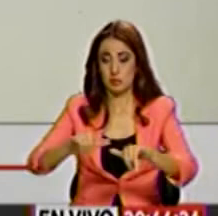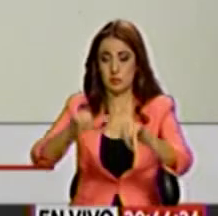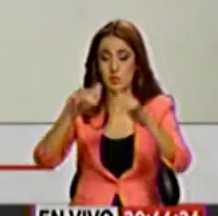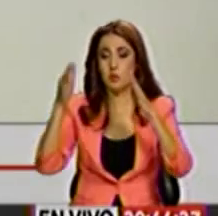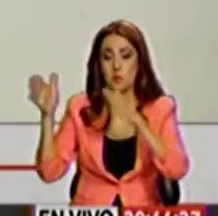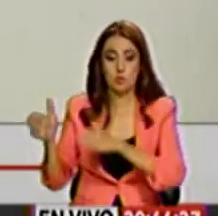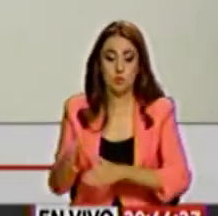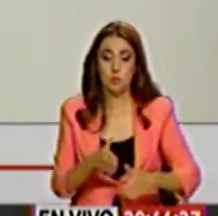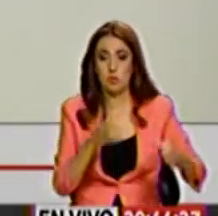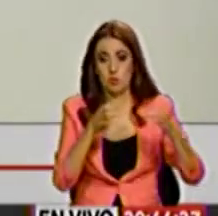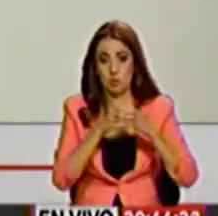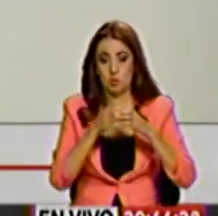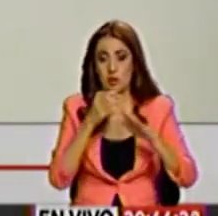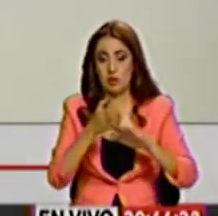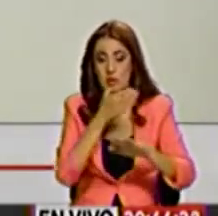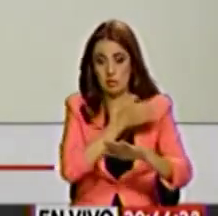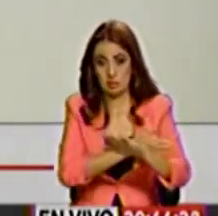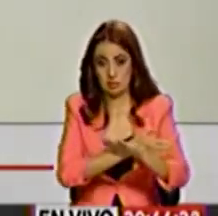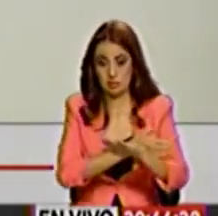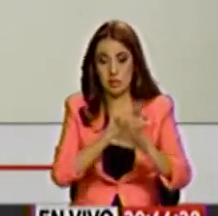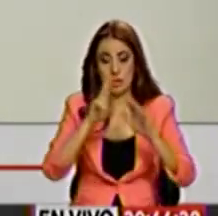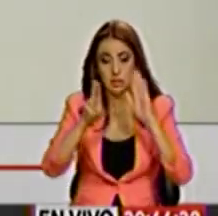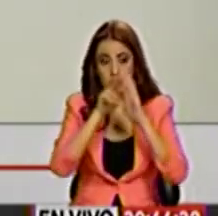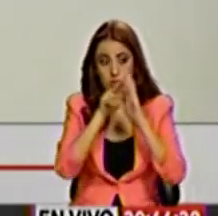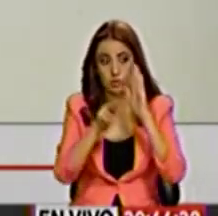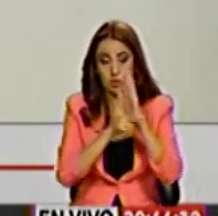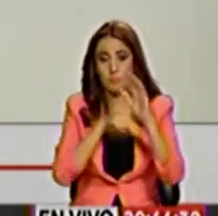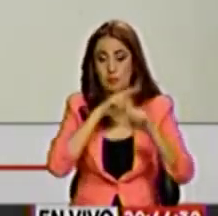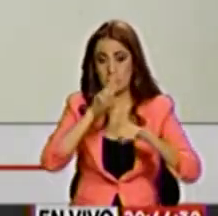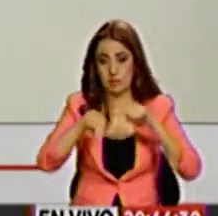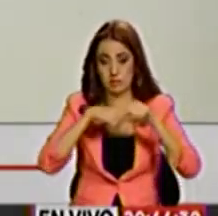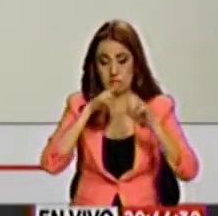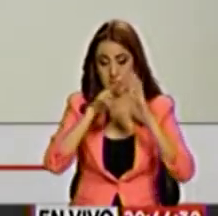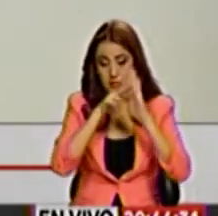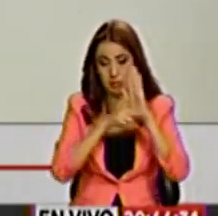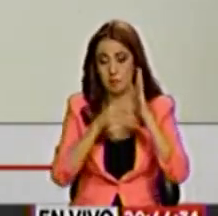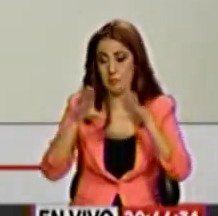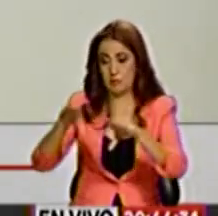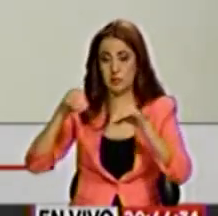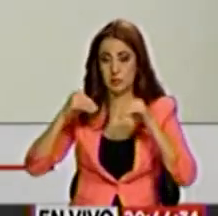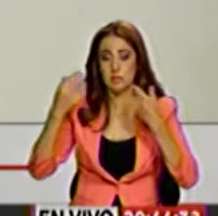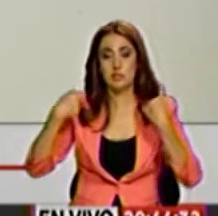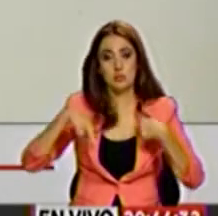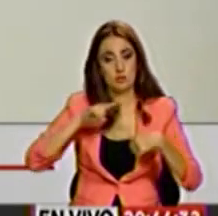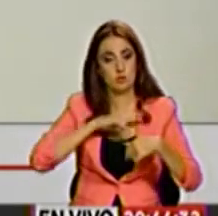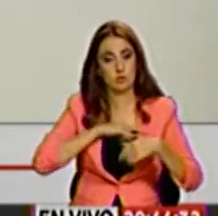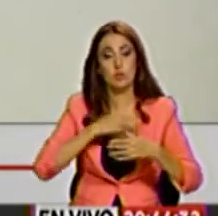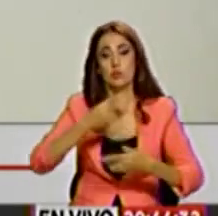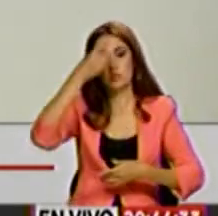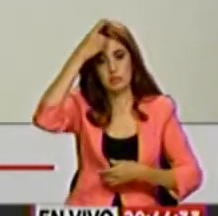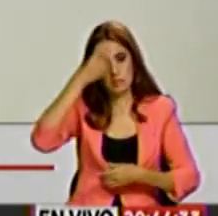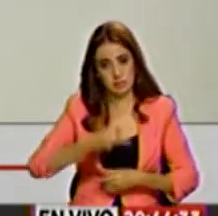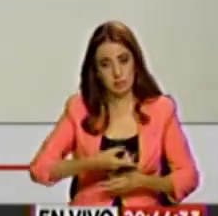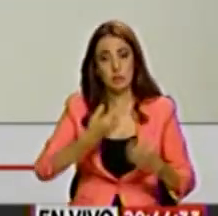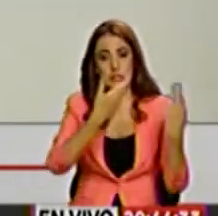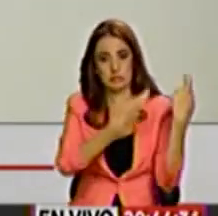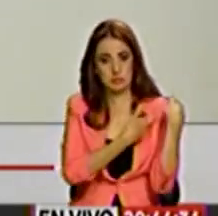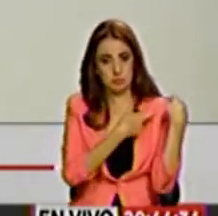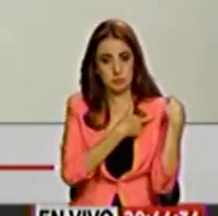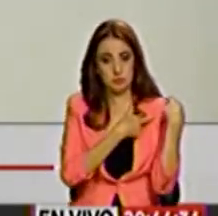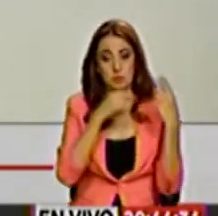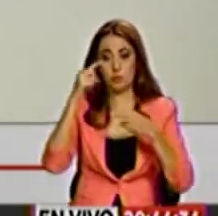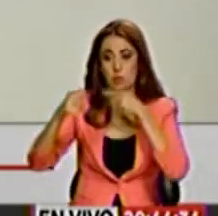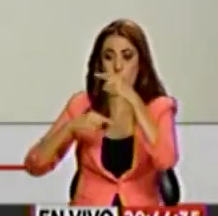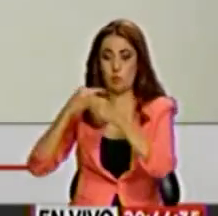no se ha apegado a ninguna normativa y sobre todo a la norma suprema que es nuestra Constitución, nosotros tenemos el deber, al llegar al Consejo